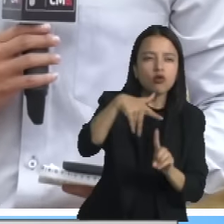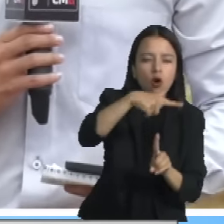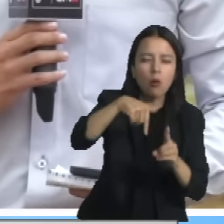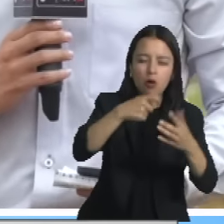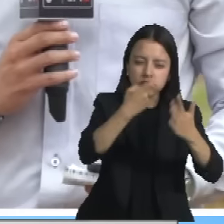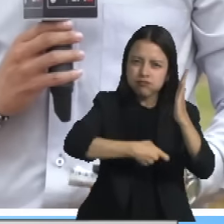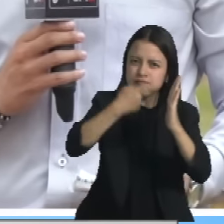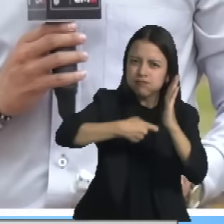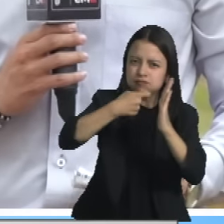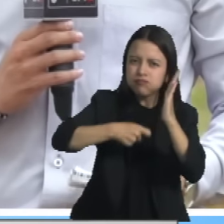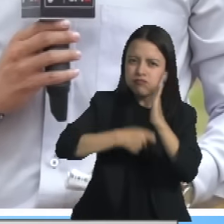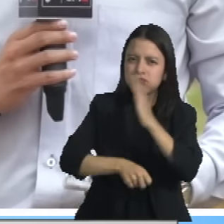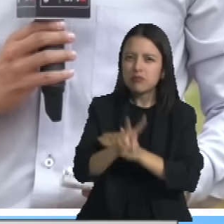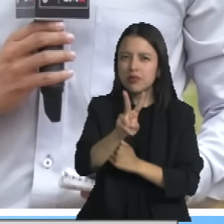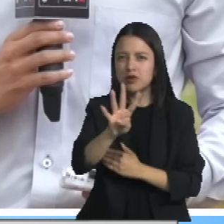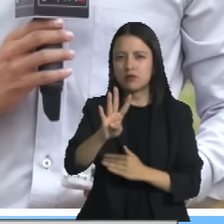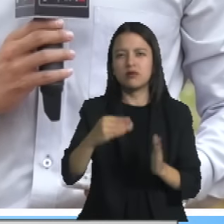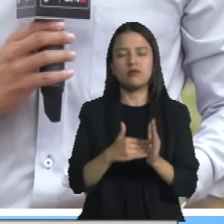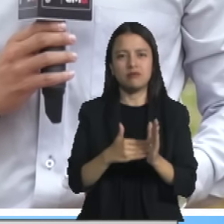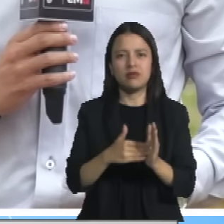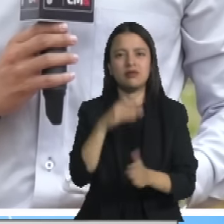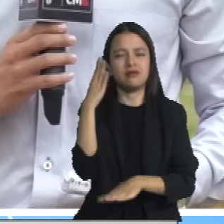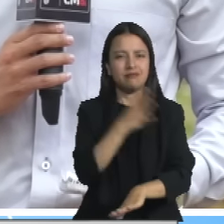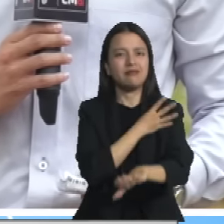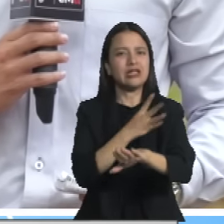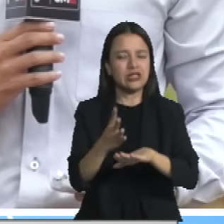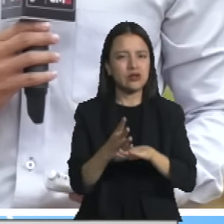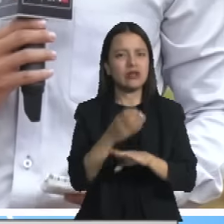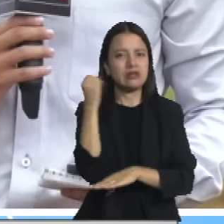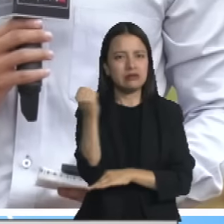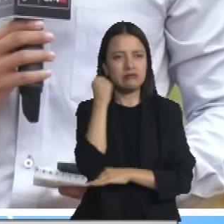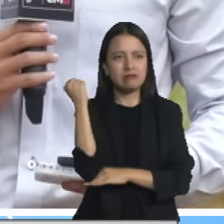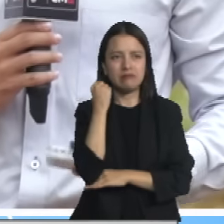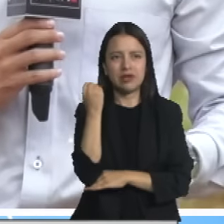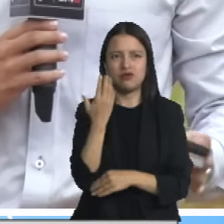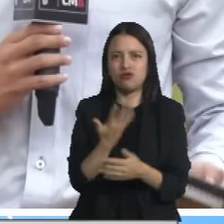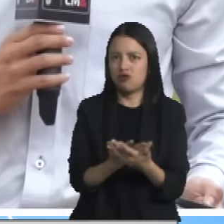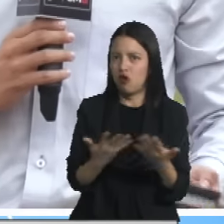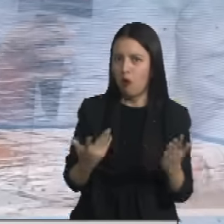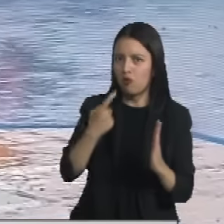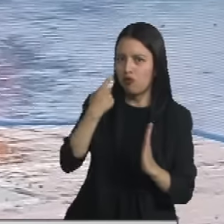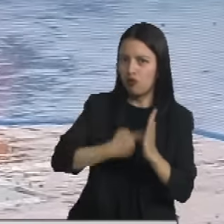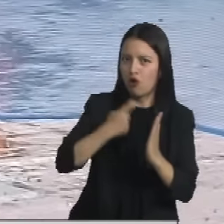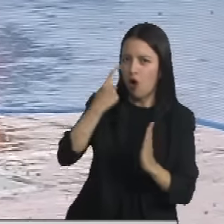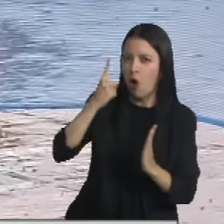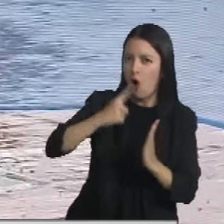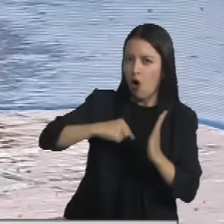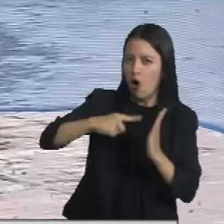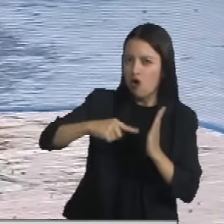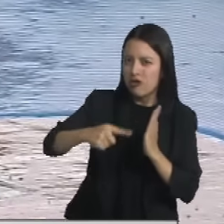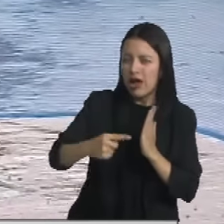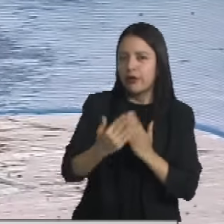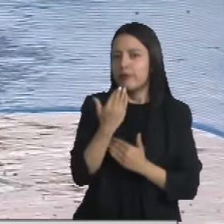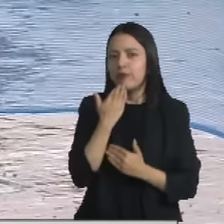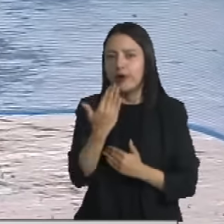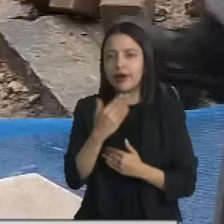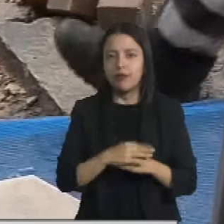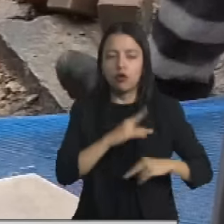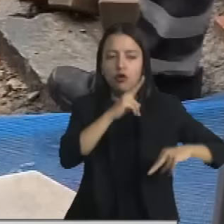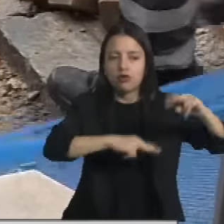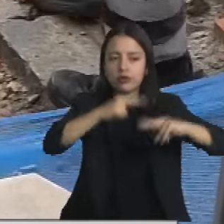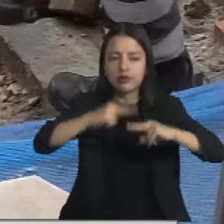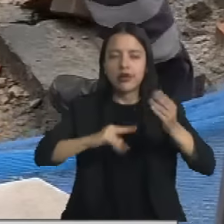fiscales por más de 24 mil millones de pesos en irregularidades que se han presentado en diferentes tipos de contratos. Uno de ellos, por ejemplo, en obras